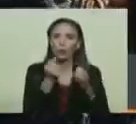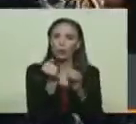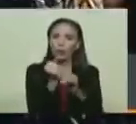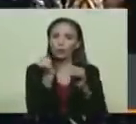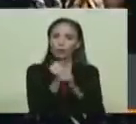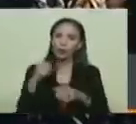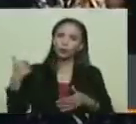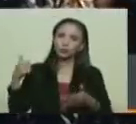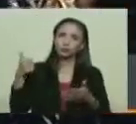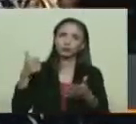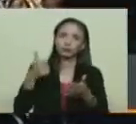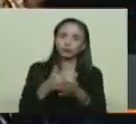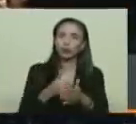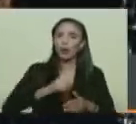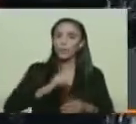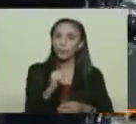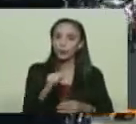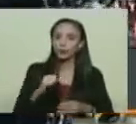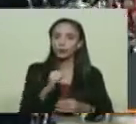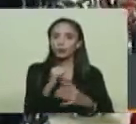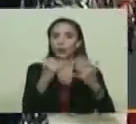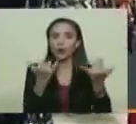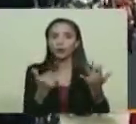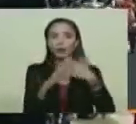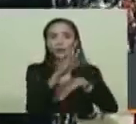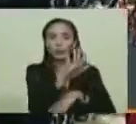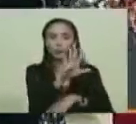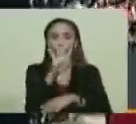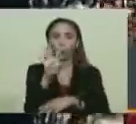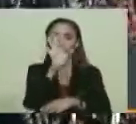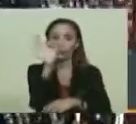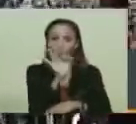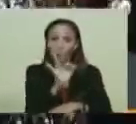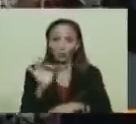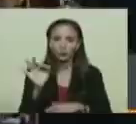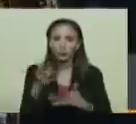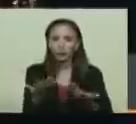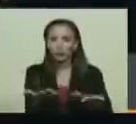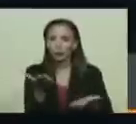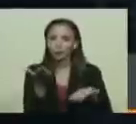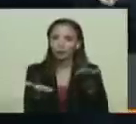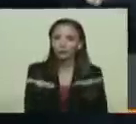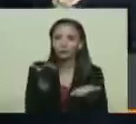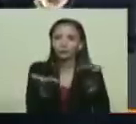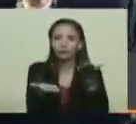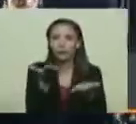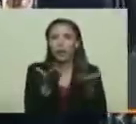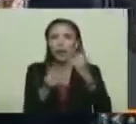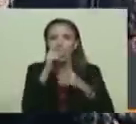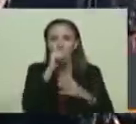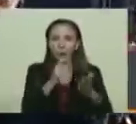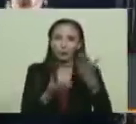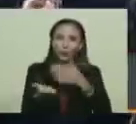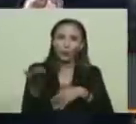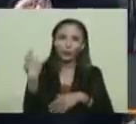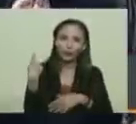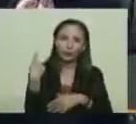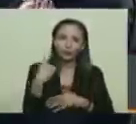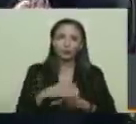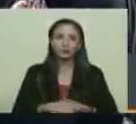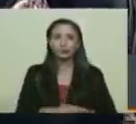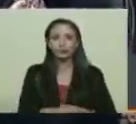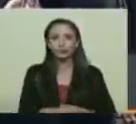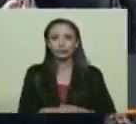Nacional Bolivariana, logrando ubicar un 54% de incremento en comparación con el año